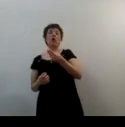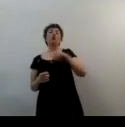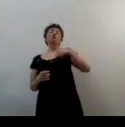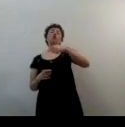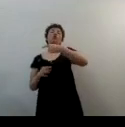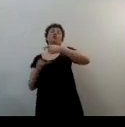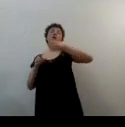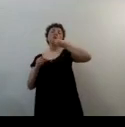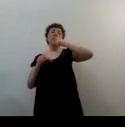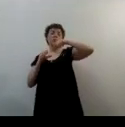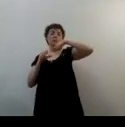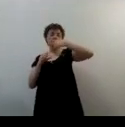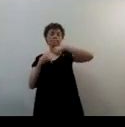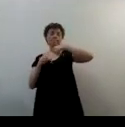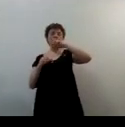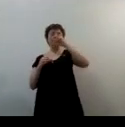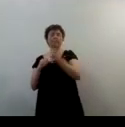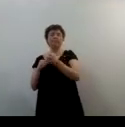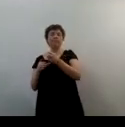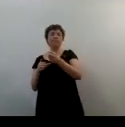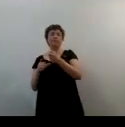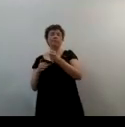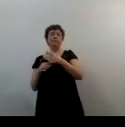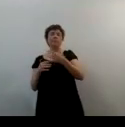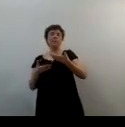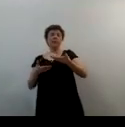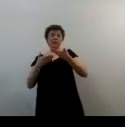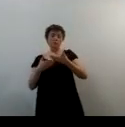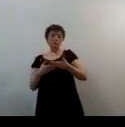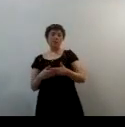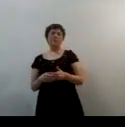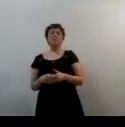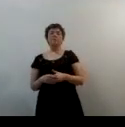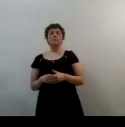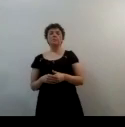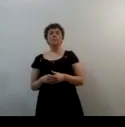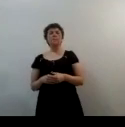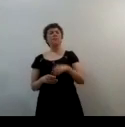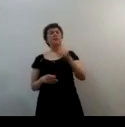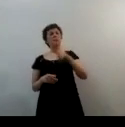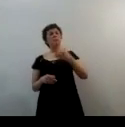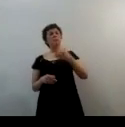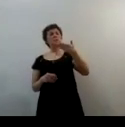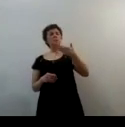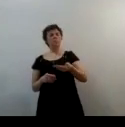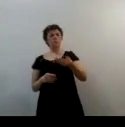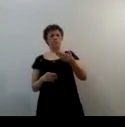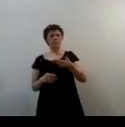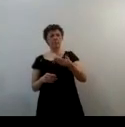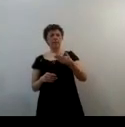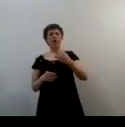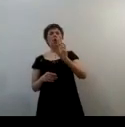tiene relación con el consumo de metformina. Y luego, edulcorantes, digamos, hay edulcorantes